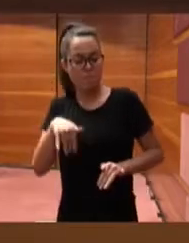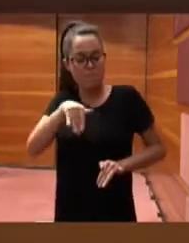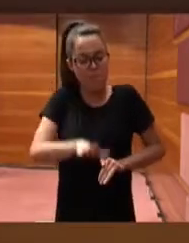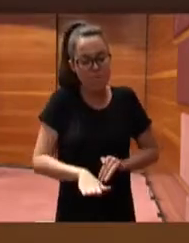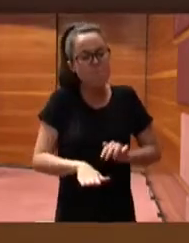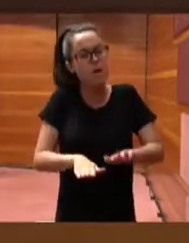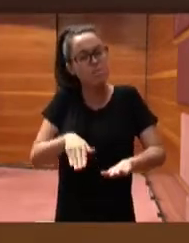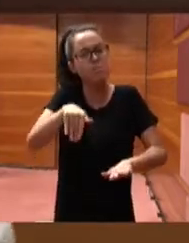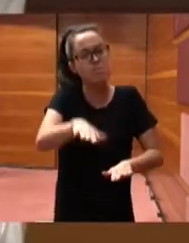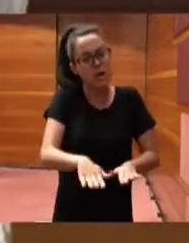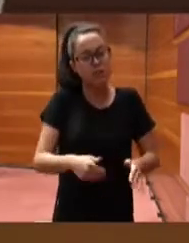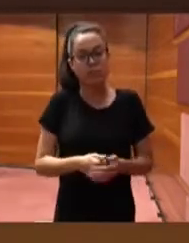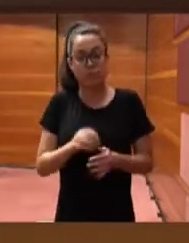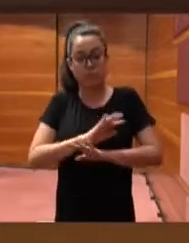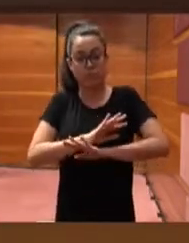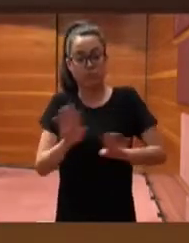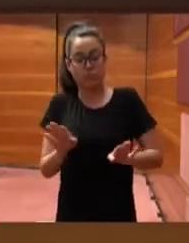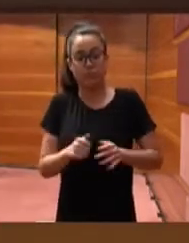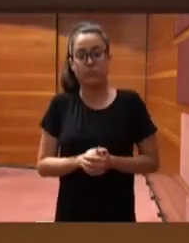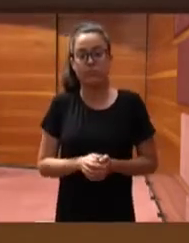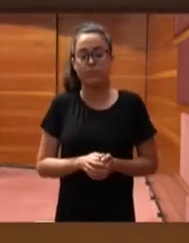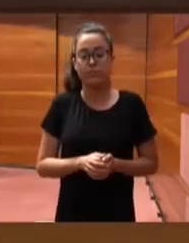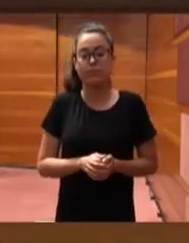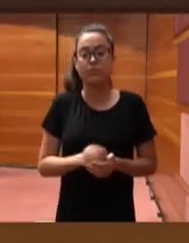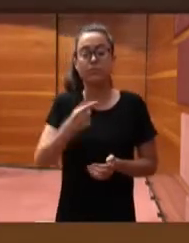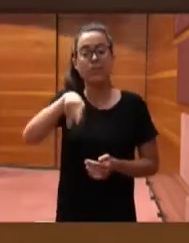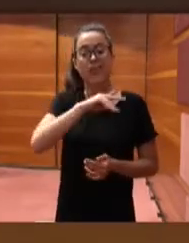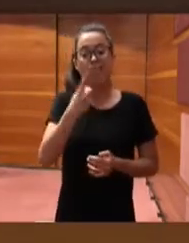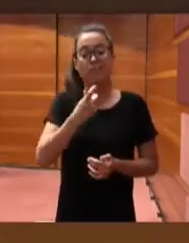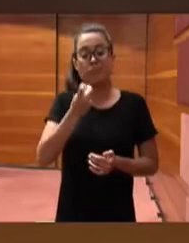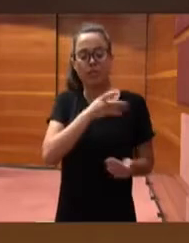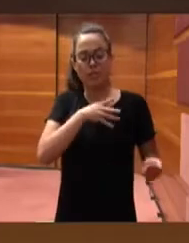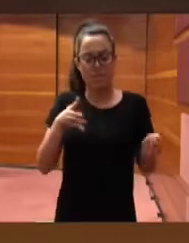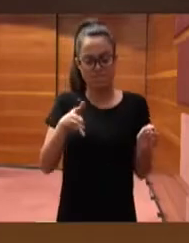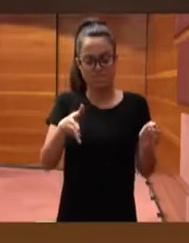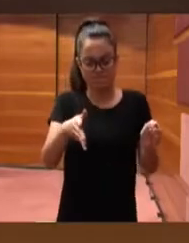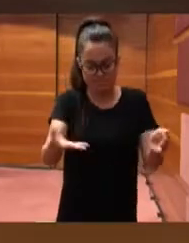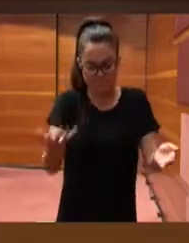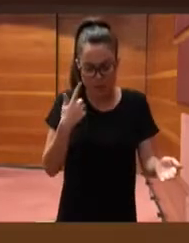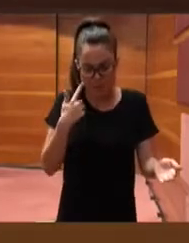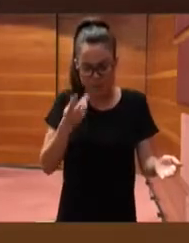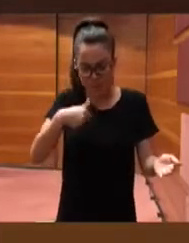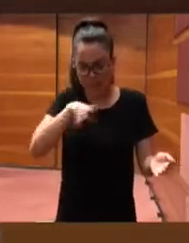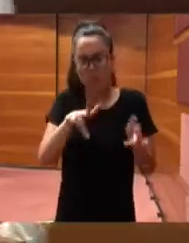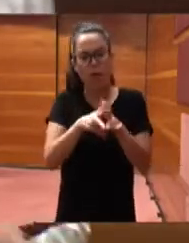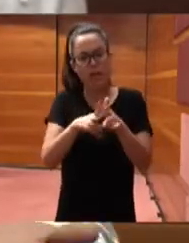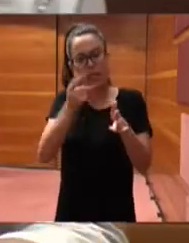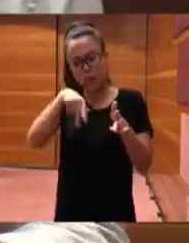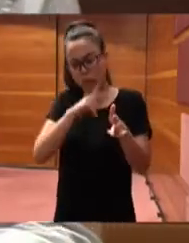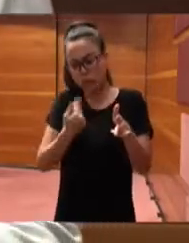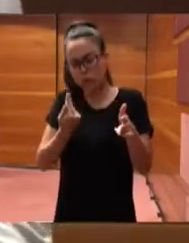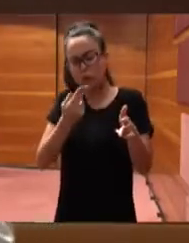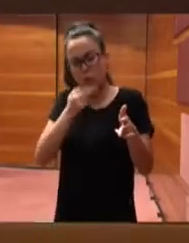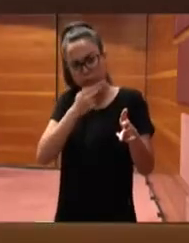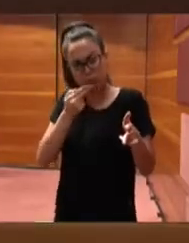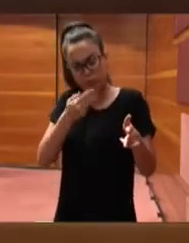tan largo como nos permitan nuestras piernas, no más, que si no nos tronchamos, en esa dirección de entender qué se ha prometido a la ciudadanía y cómo